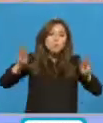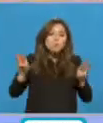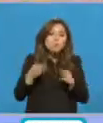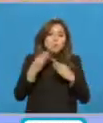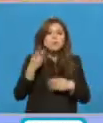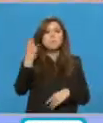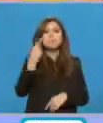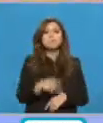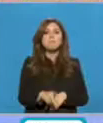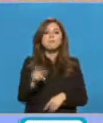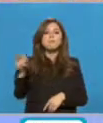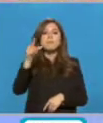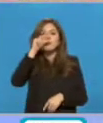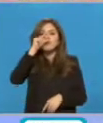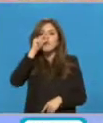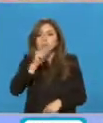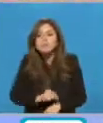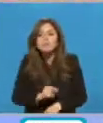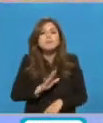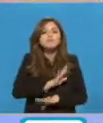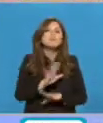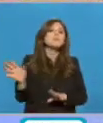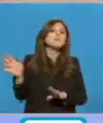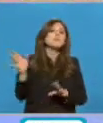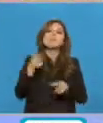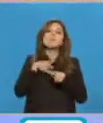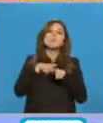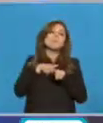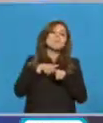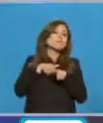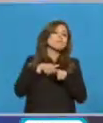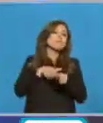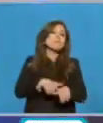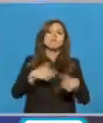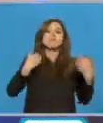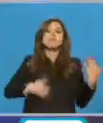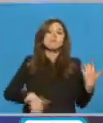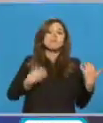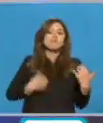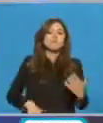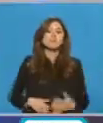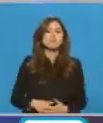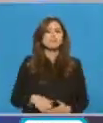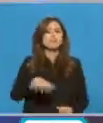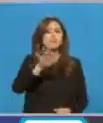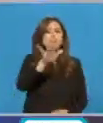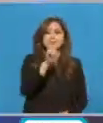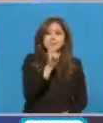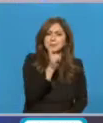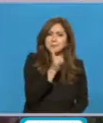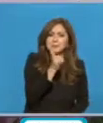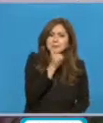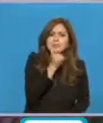momento hubo algo que ya pasó, que ya no pudieron seguir Continuar. tocando. Claro. Oye, Héctor, ¿y se han